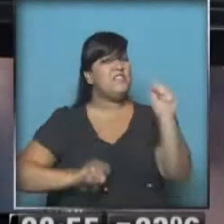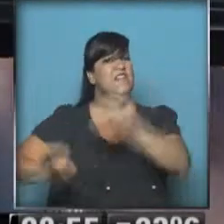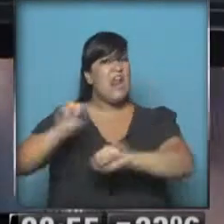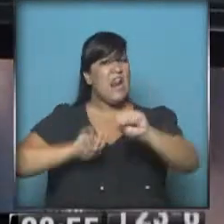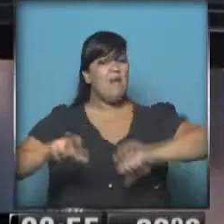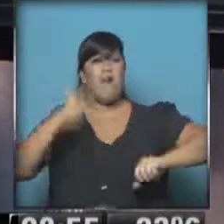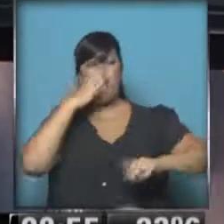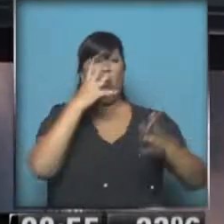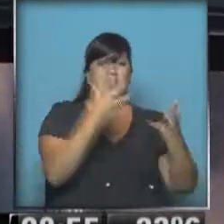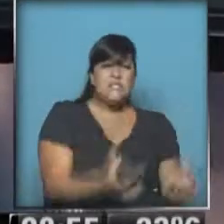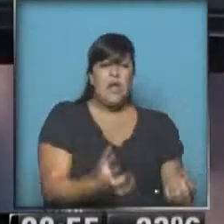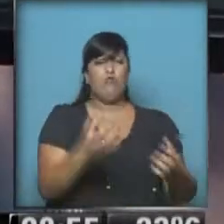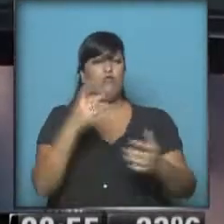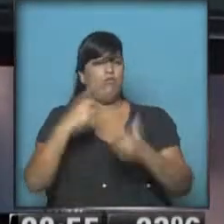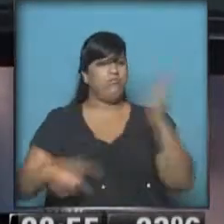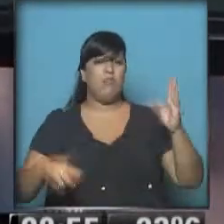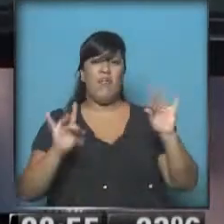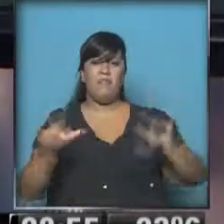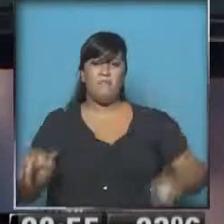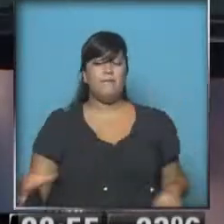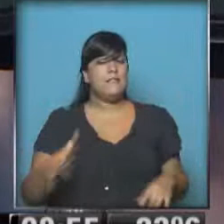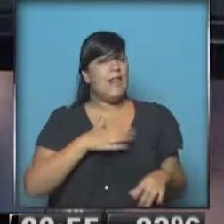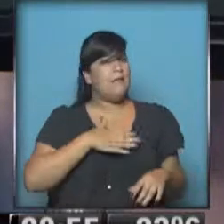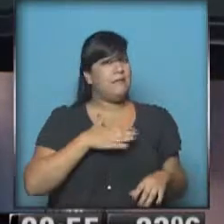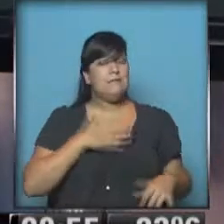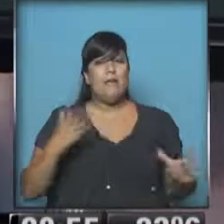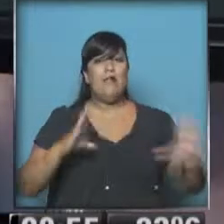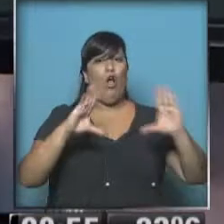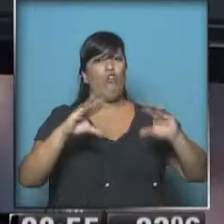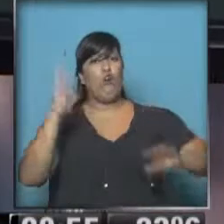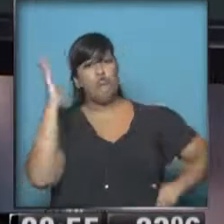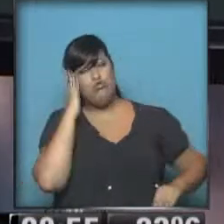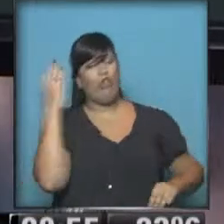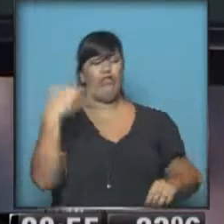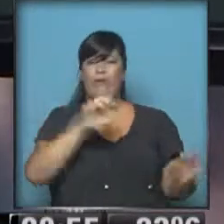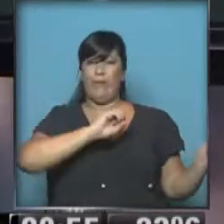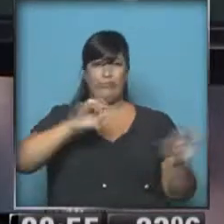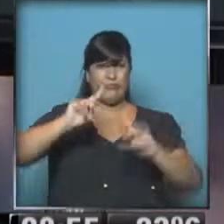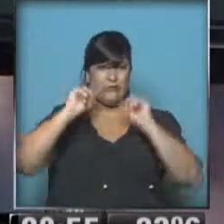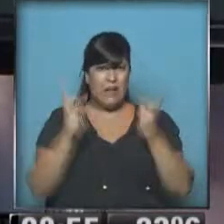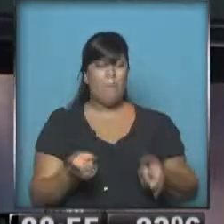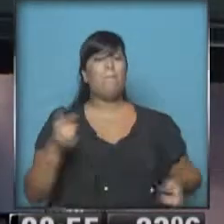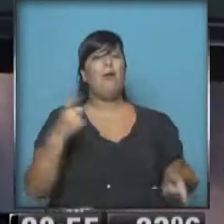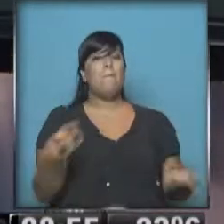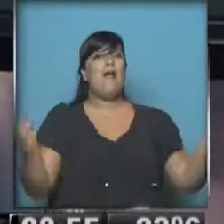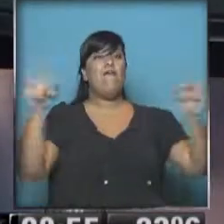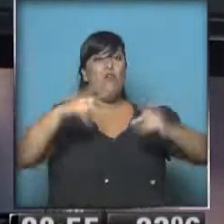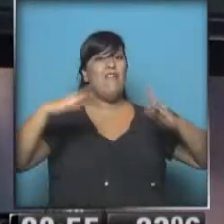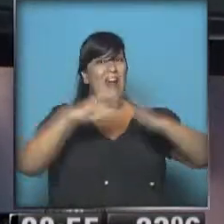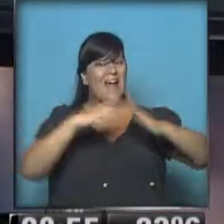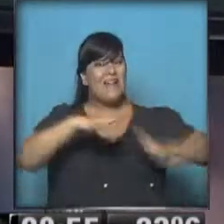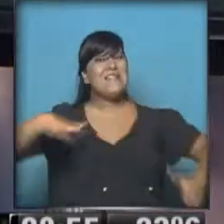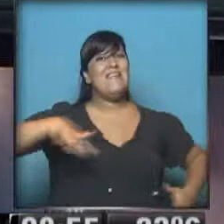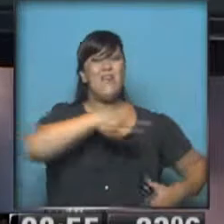se sequen y desinfectar los de la forma correcta así que lamentablemente vamos a tener que desechar los trate que volver a su casa sea un lugar